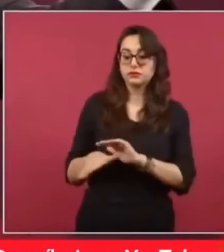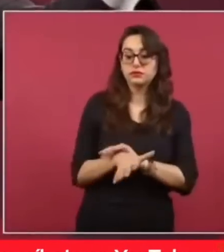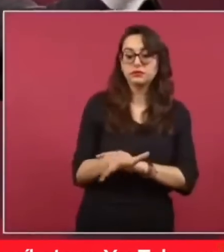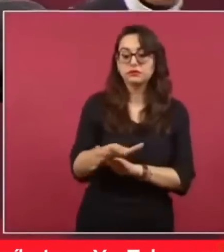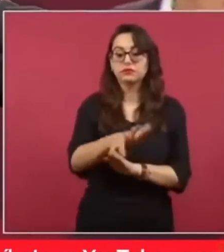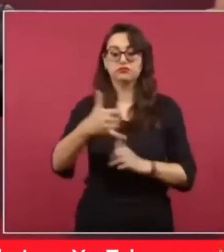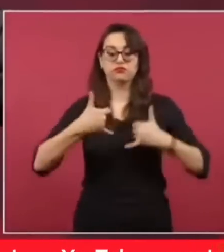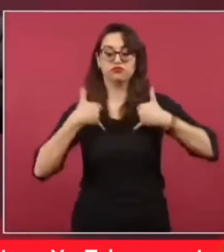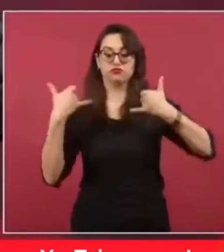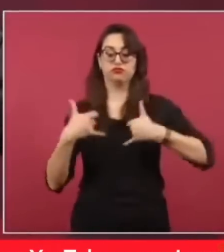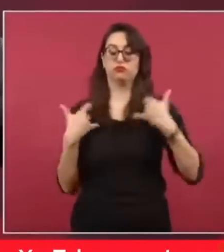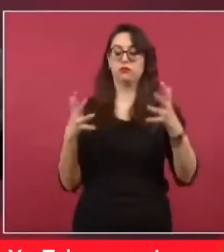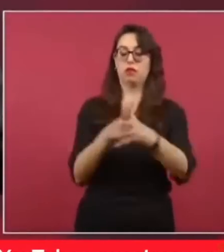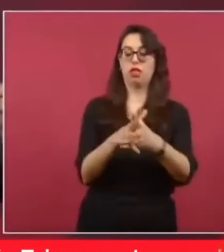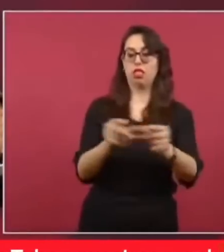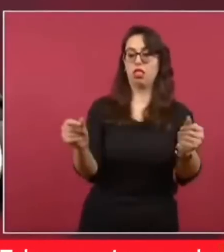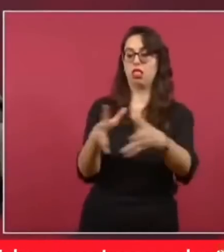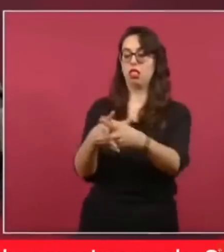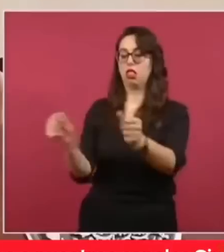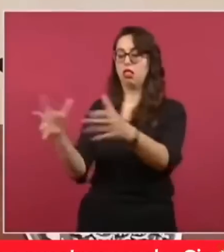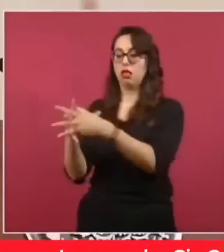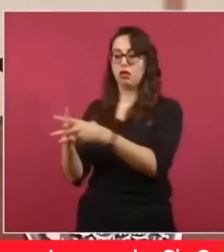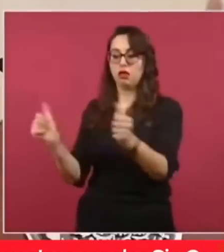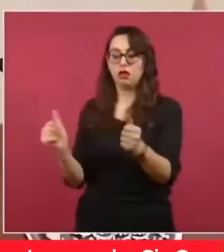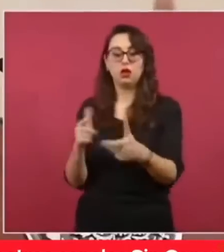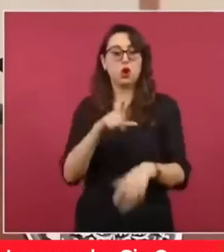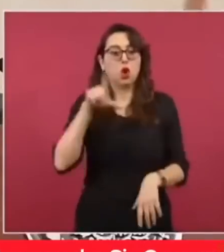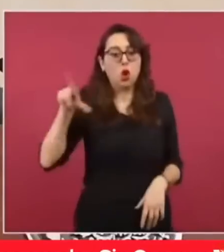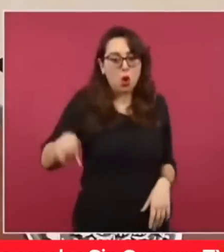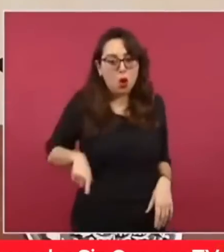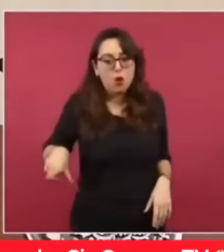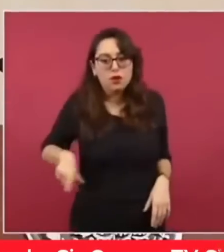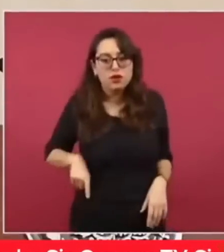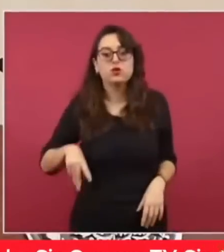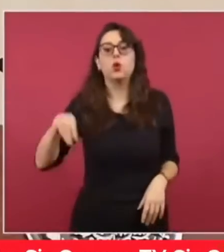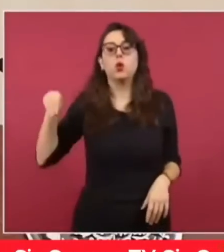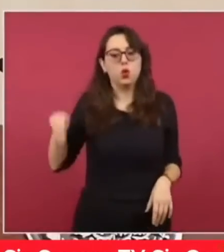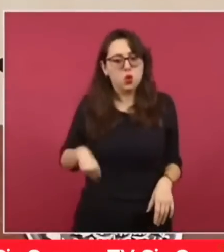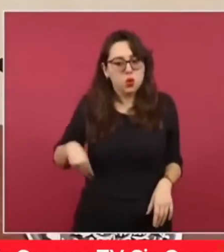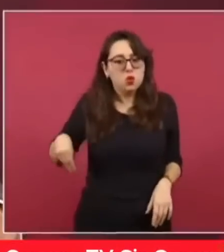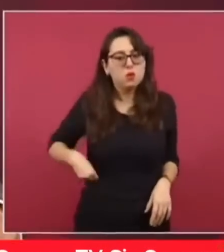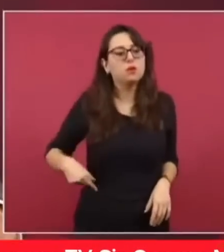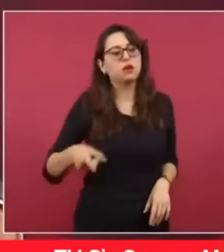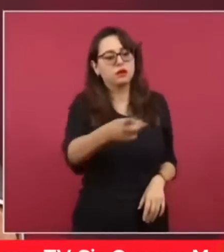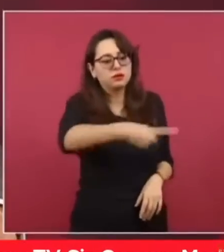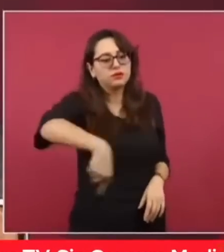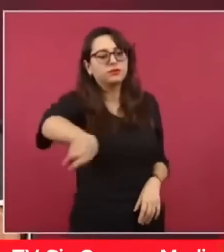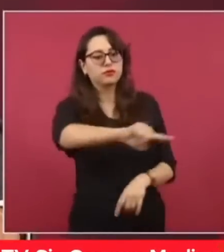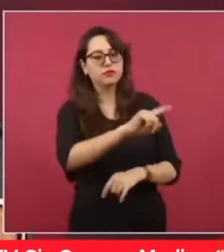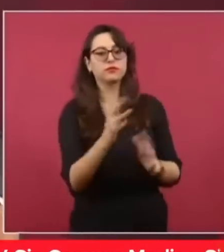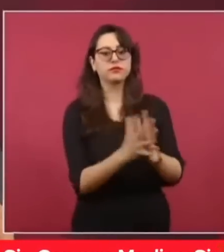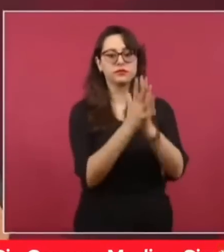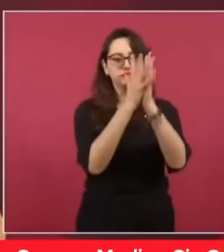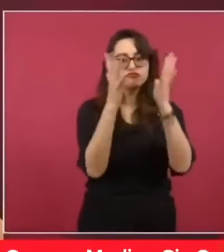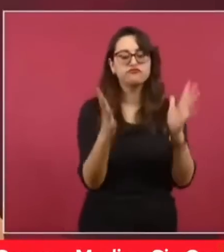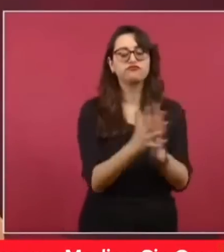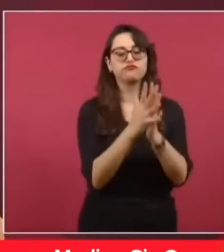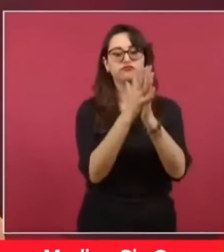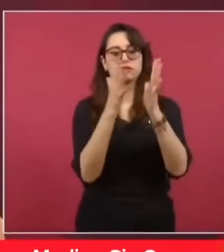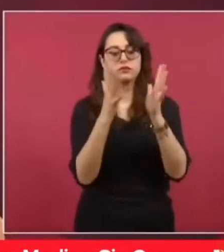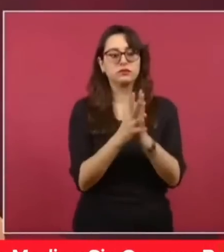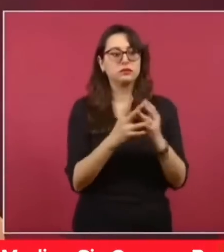supuestamente para proteger a quienes habían participado en la desaparición de los